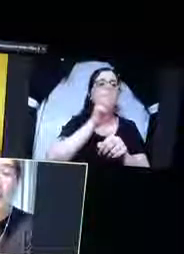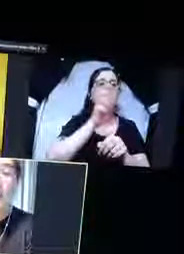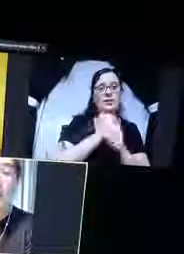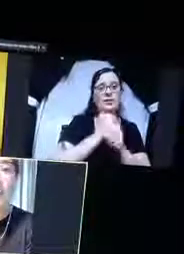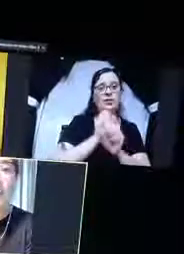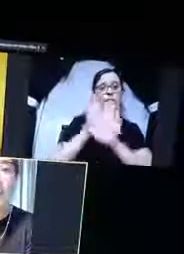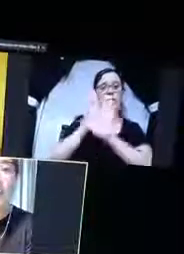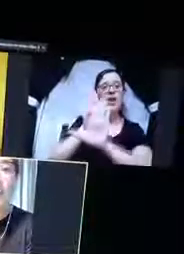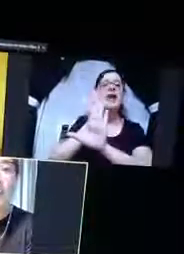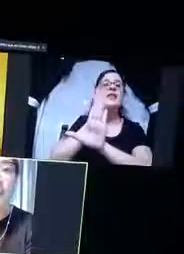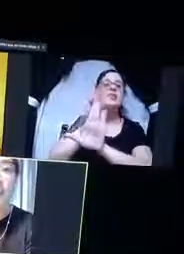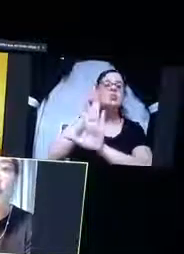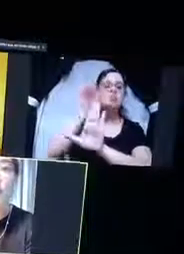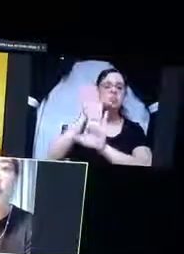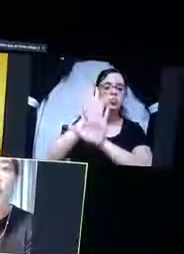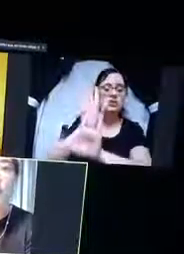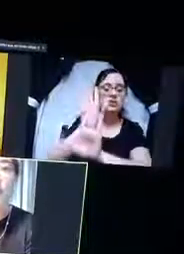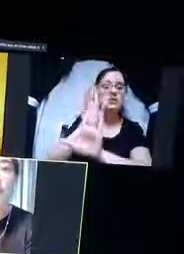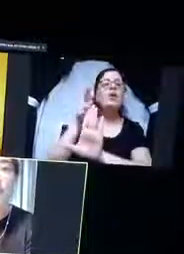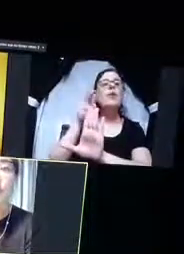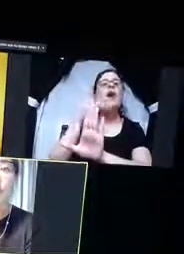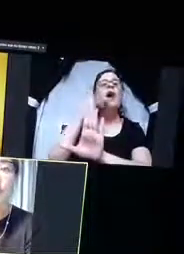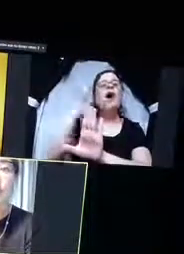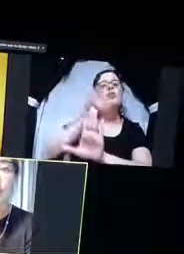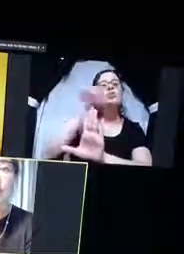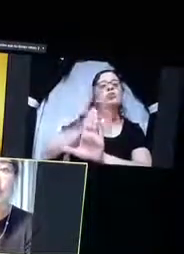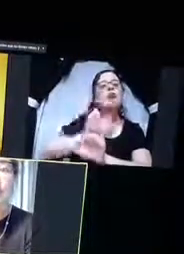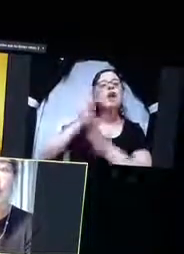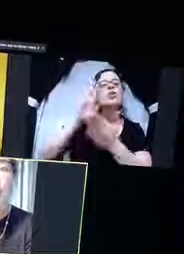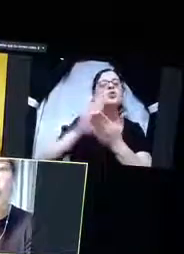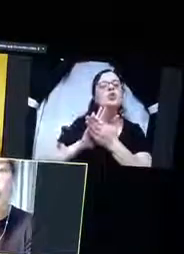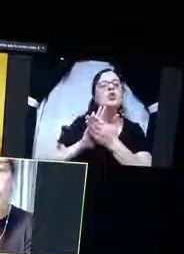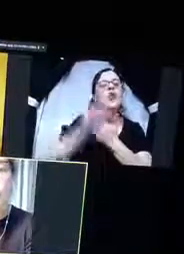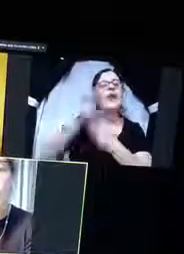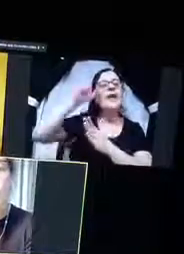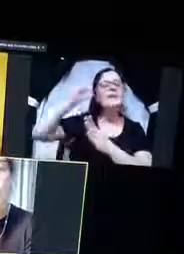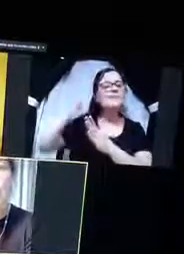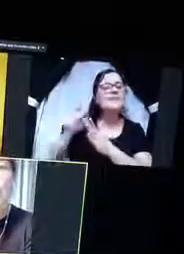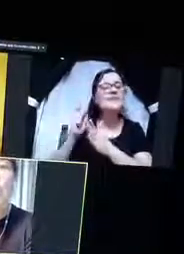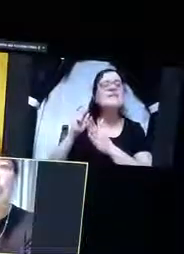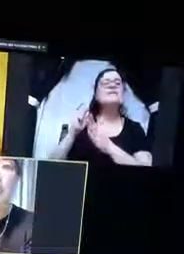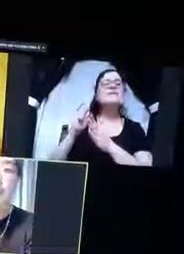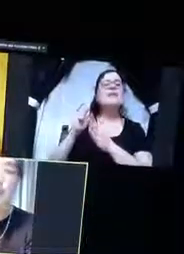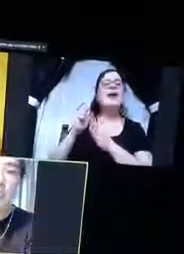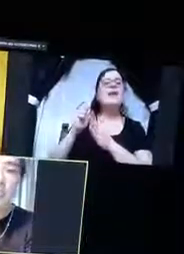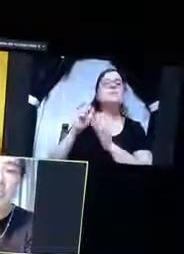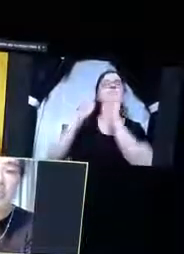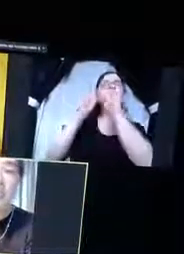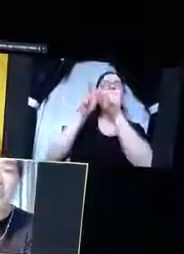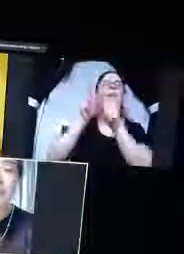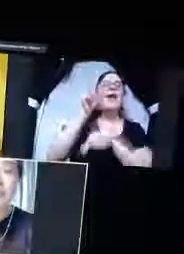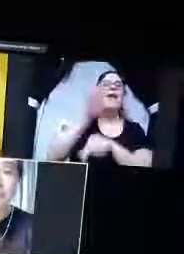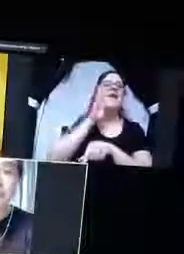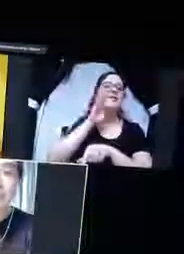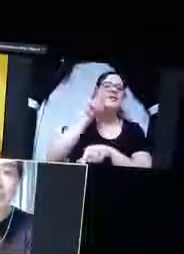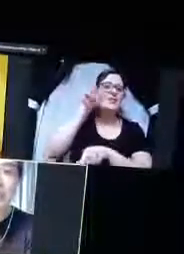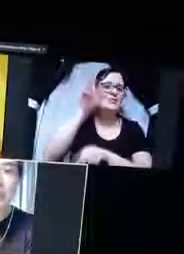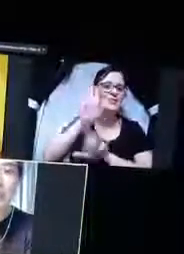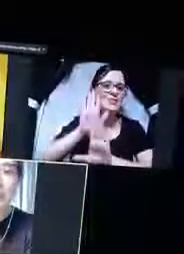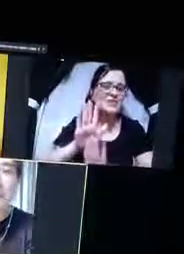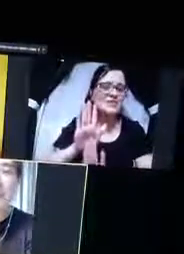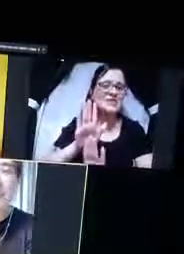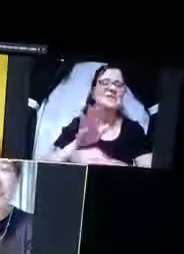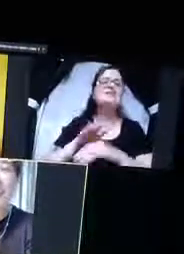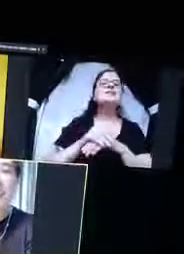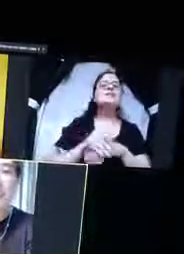está trabajando en Estados Unidos y que nos va a compartir cómo fue su trayectoria de una persona latina poder llegar y